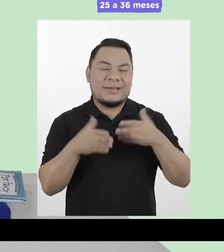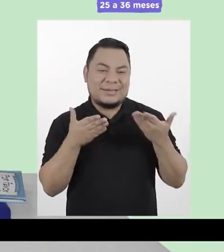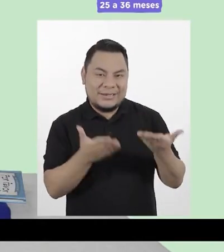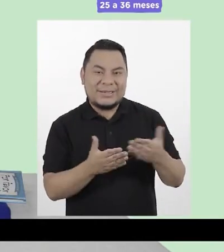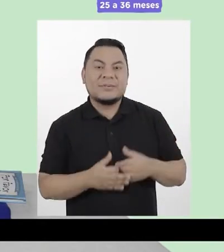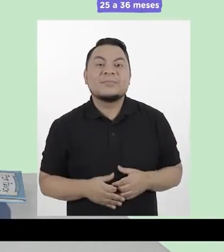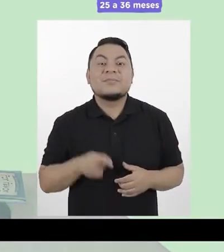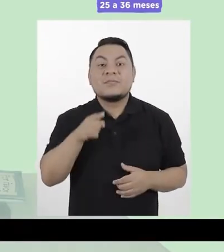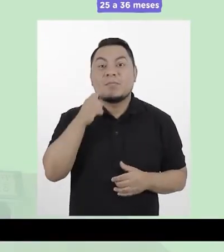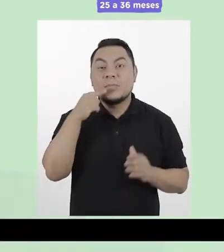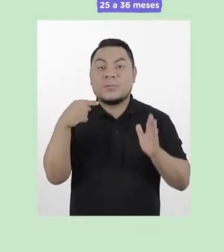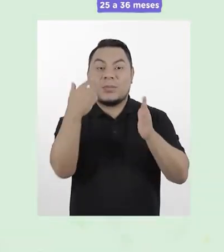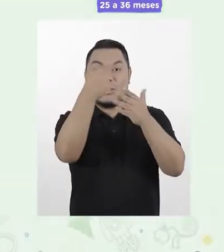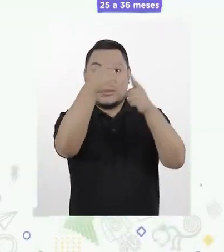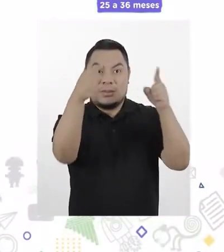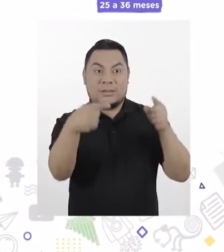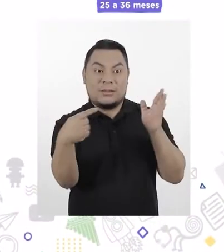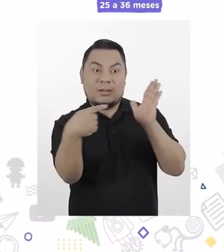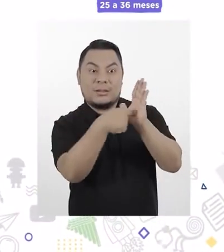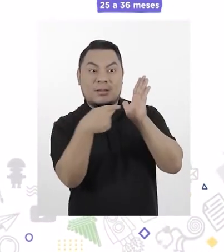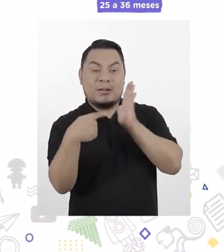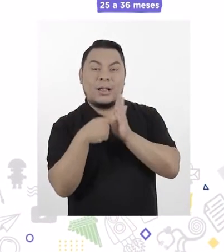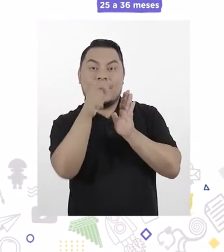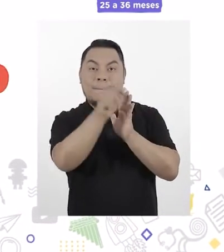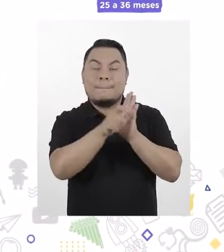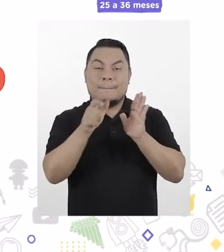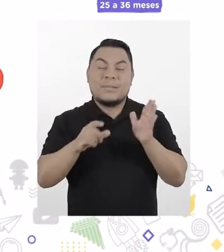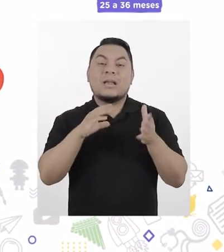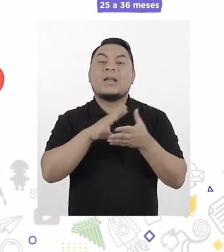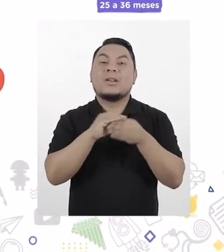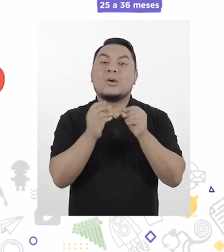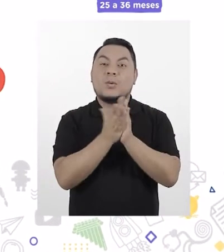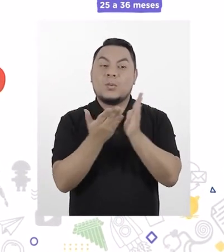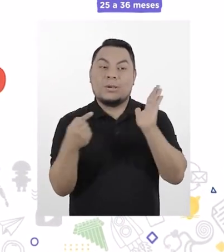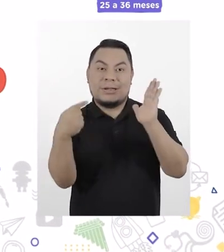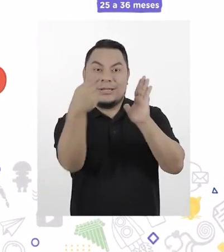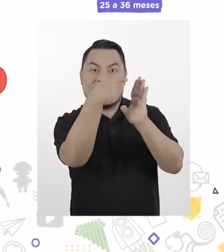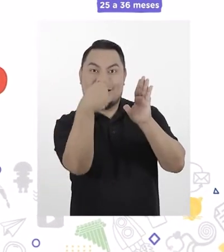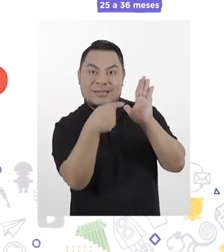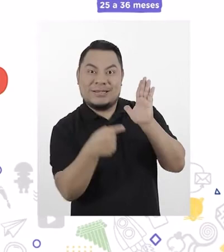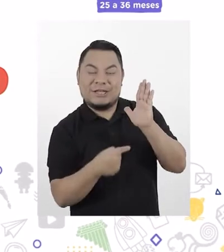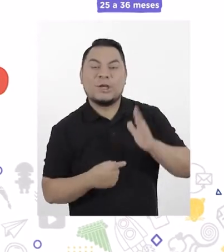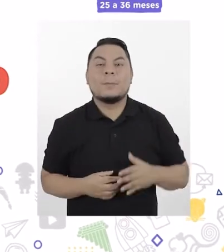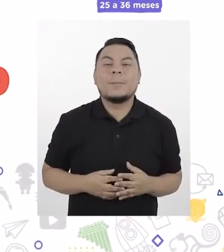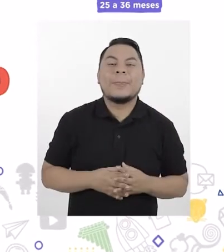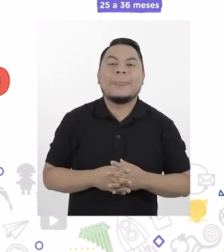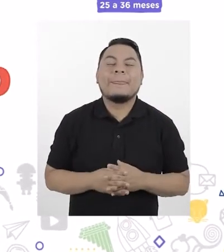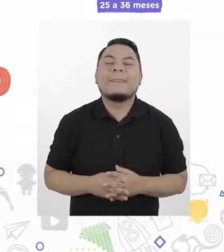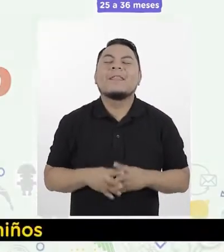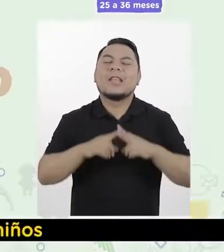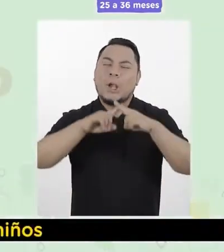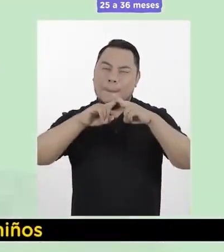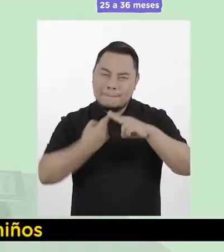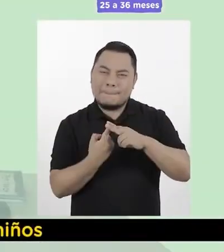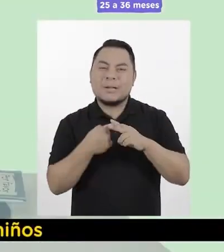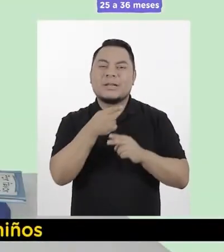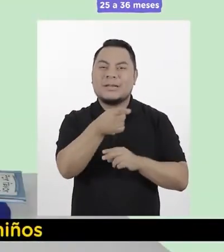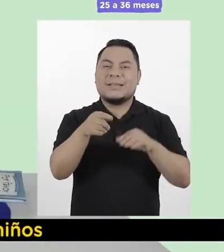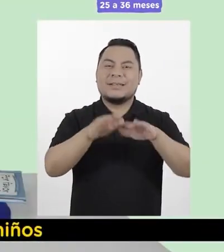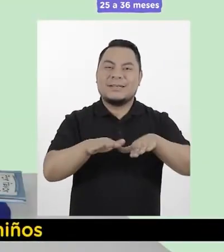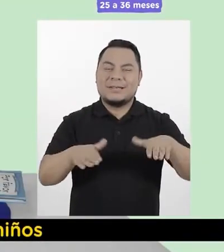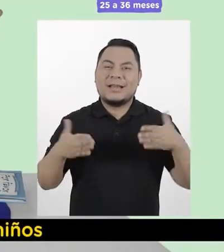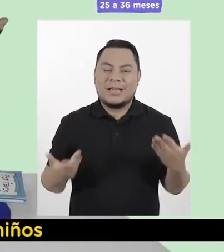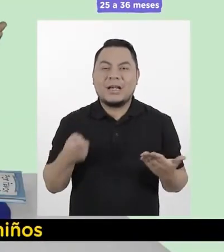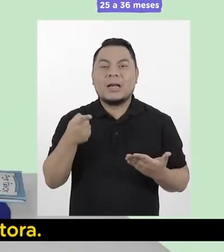para realizar la actividad señalando objetos y personajes en una lámina o dibujo. Empecemos por